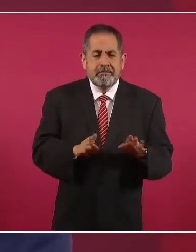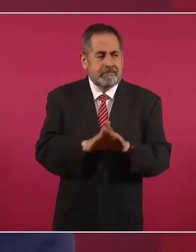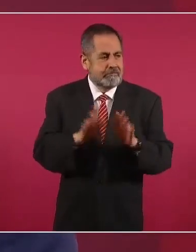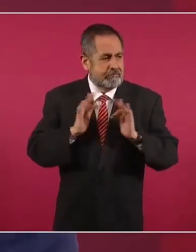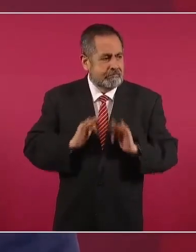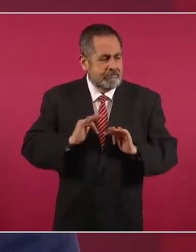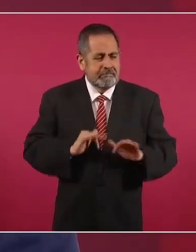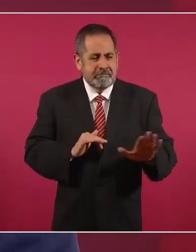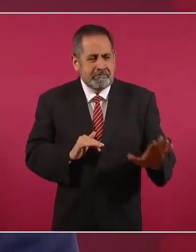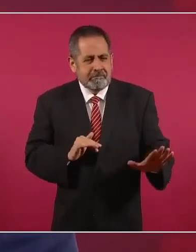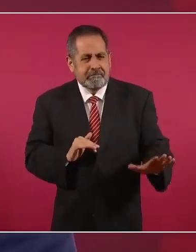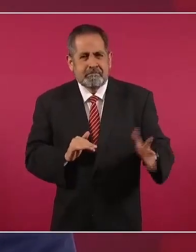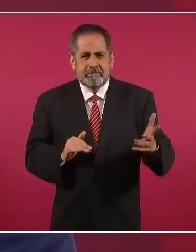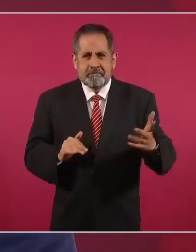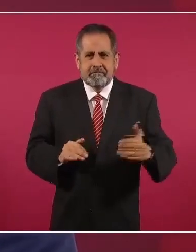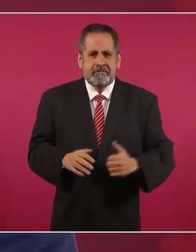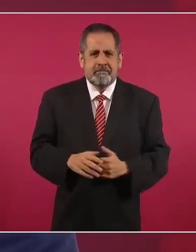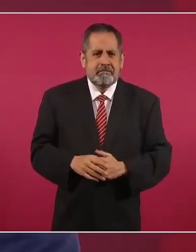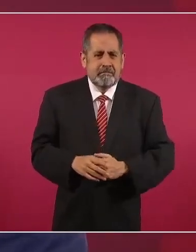tranquilizarse,